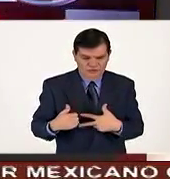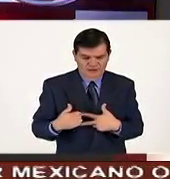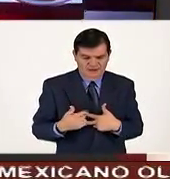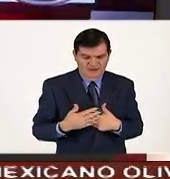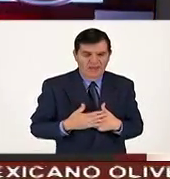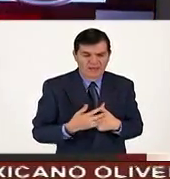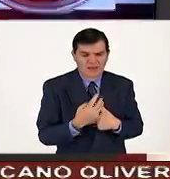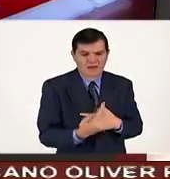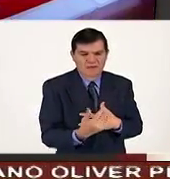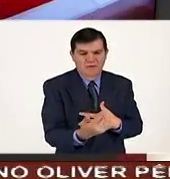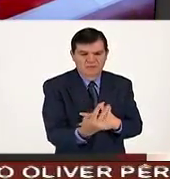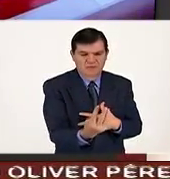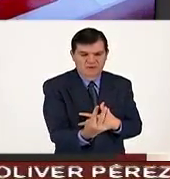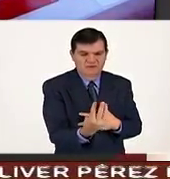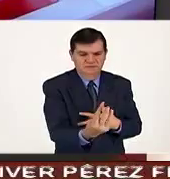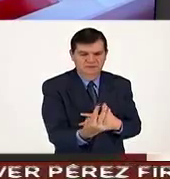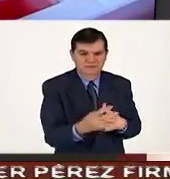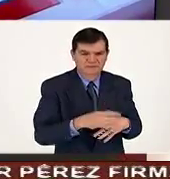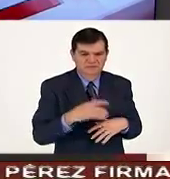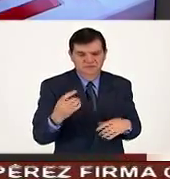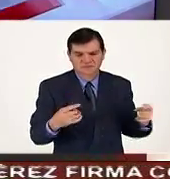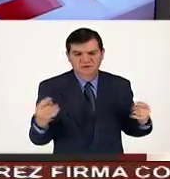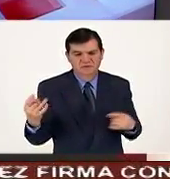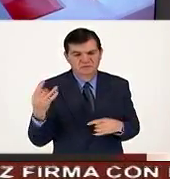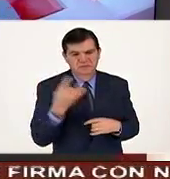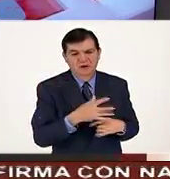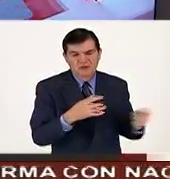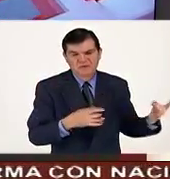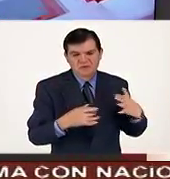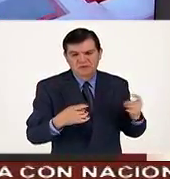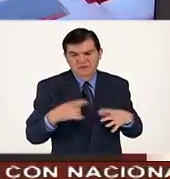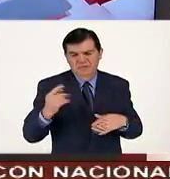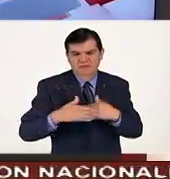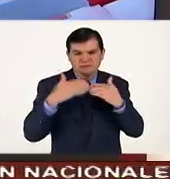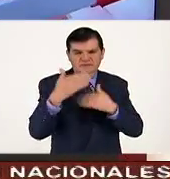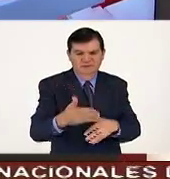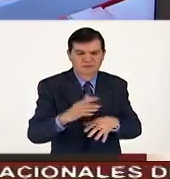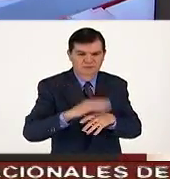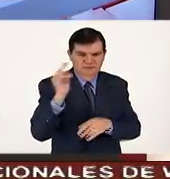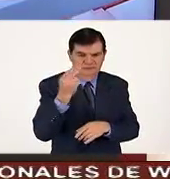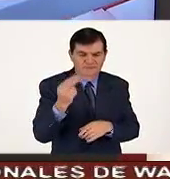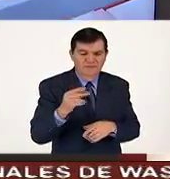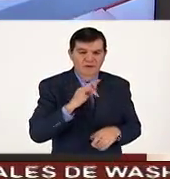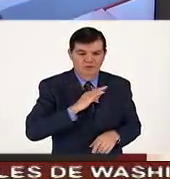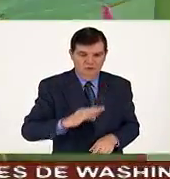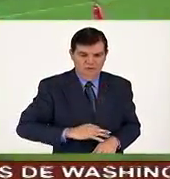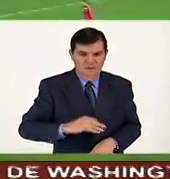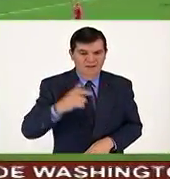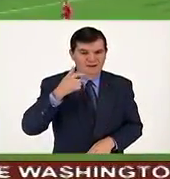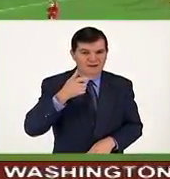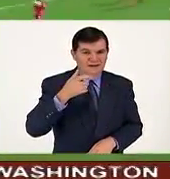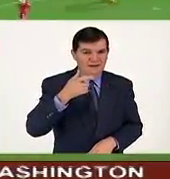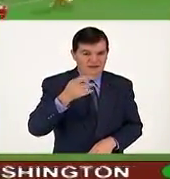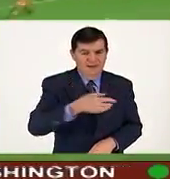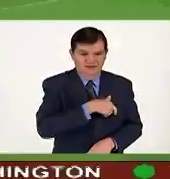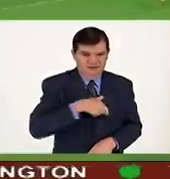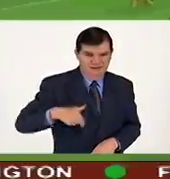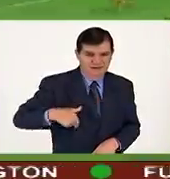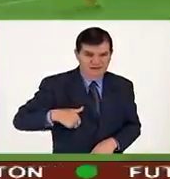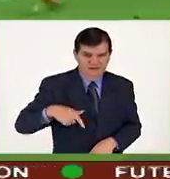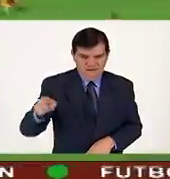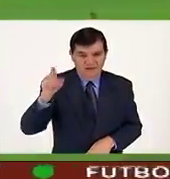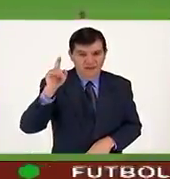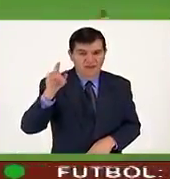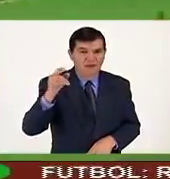se vio en la cancha, muy superior el América, pero en global avanzó Pumas. Y ahora vámonos a la otra semifinal, Toluca contra Tigres, porque el equipo de los Diablos Rojos